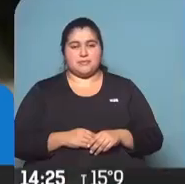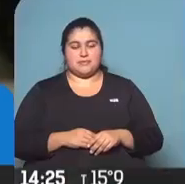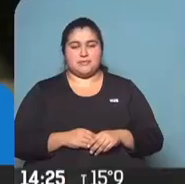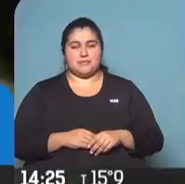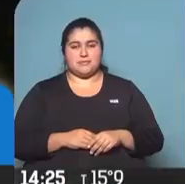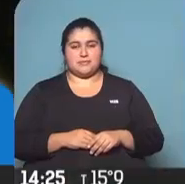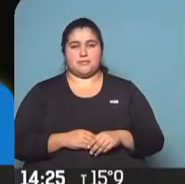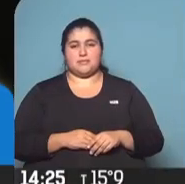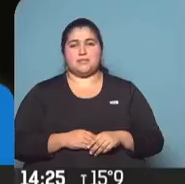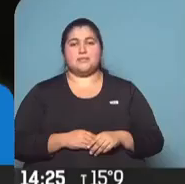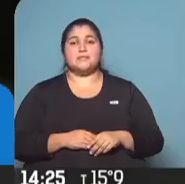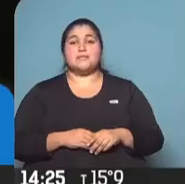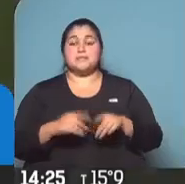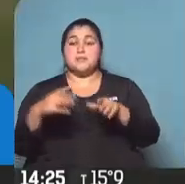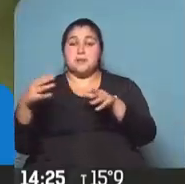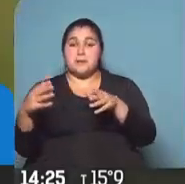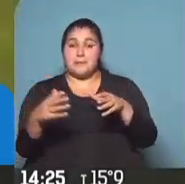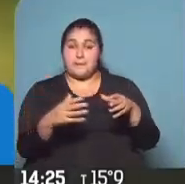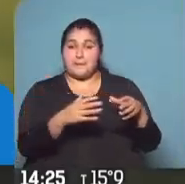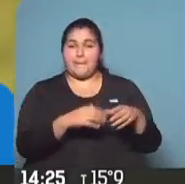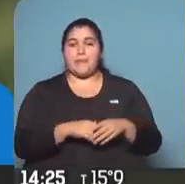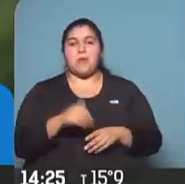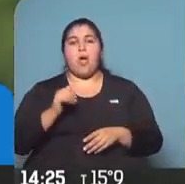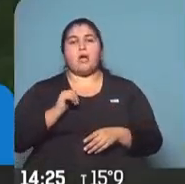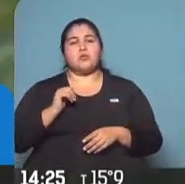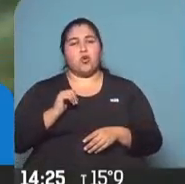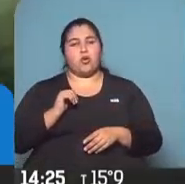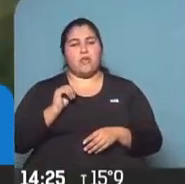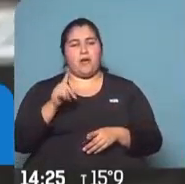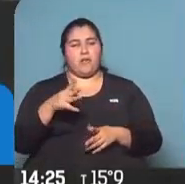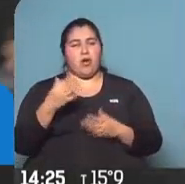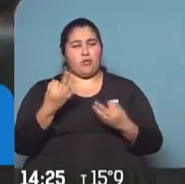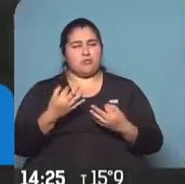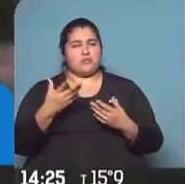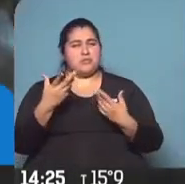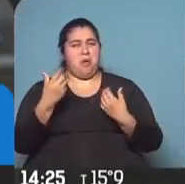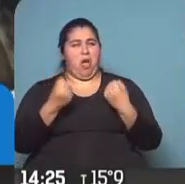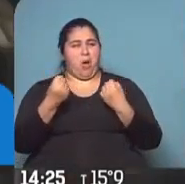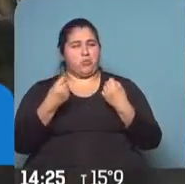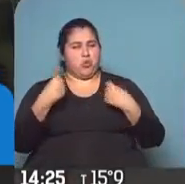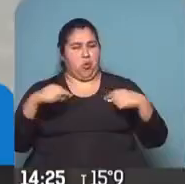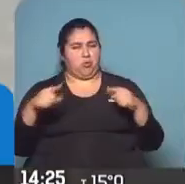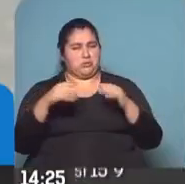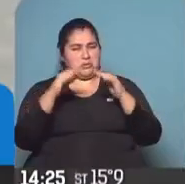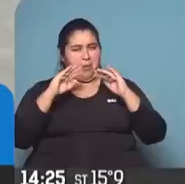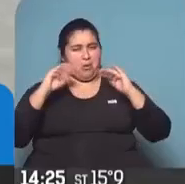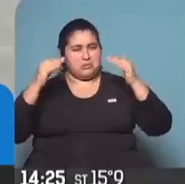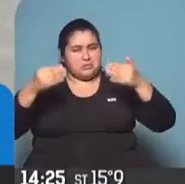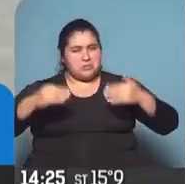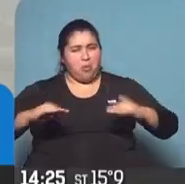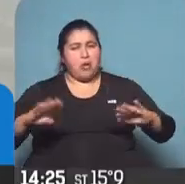vienen acercándose al palco oficial de autoridades los vehículos y medios motorizados pertenecientes a la